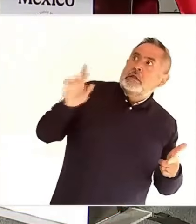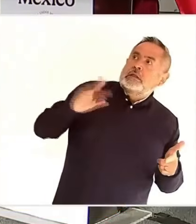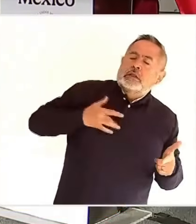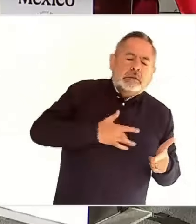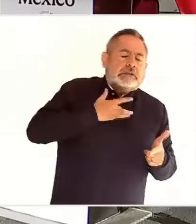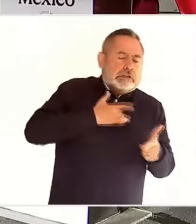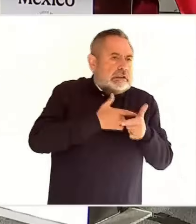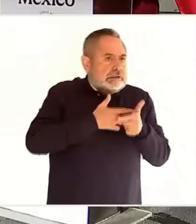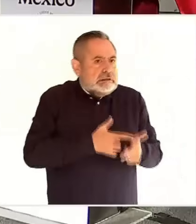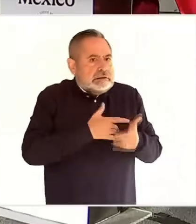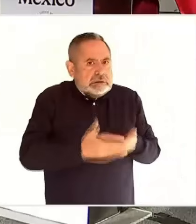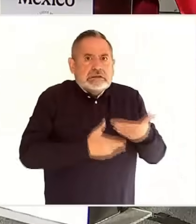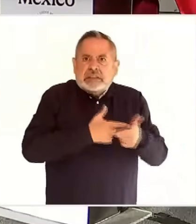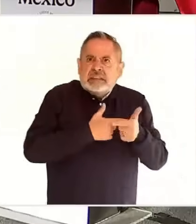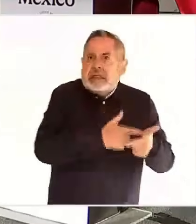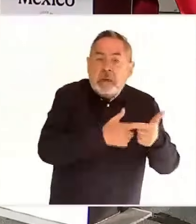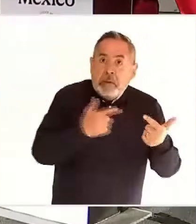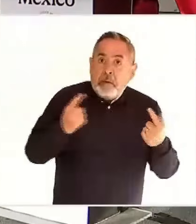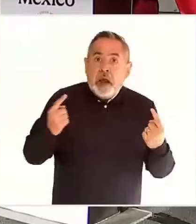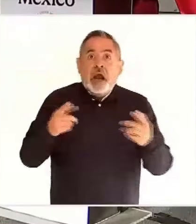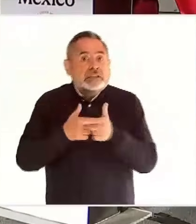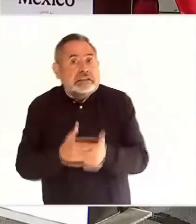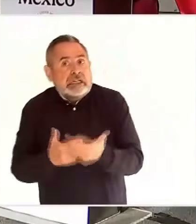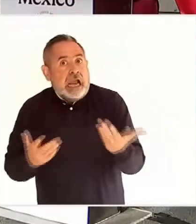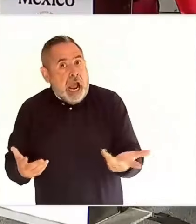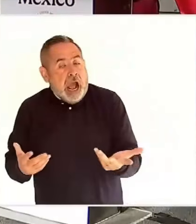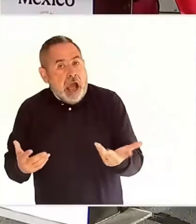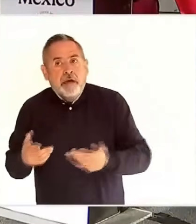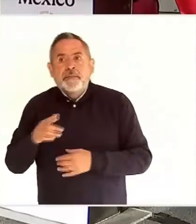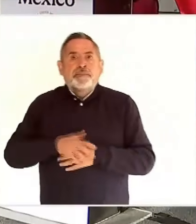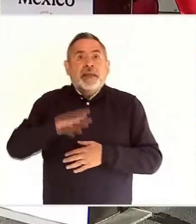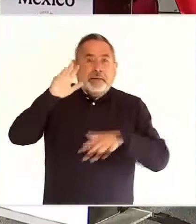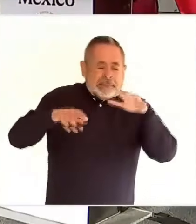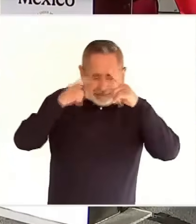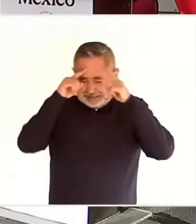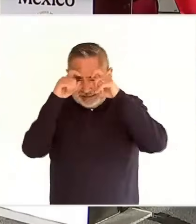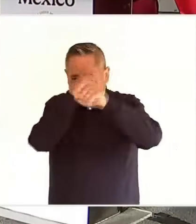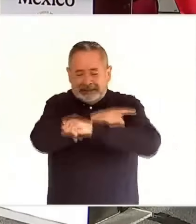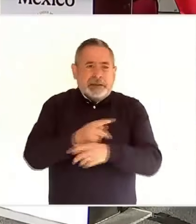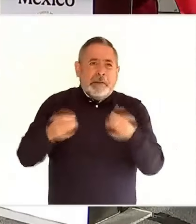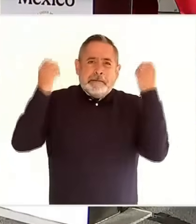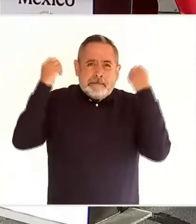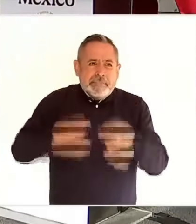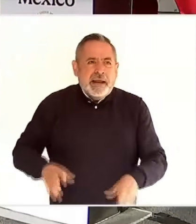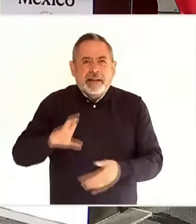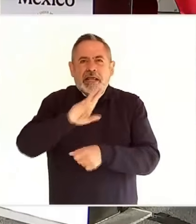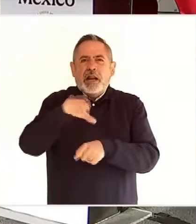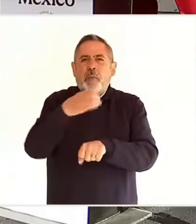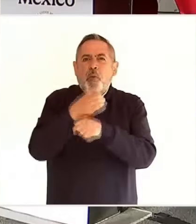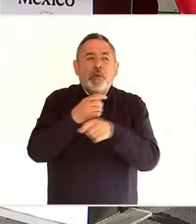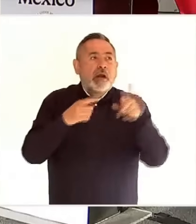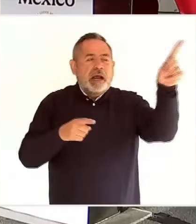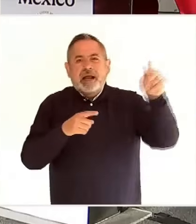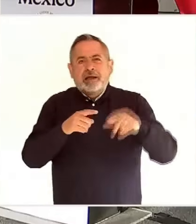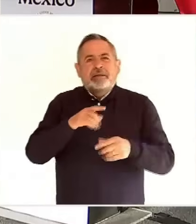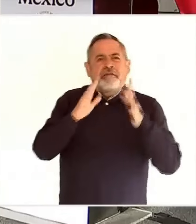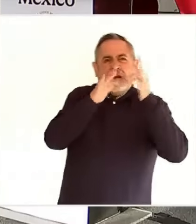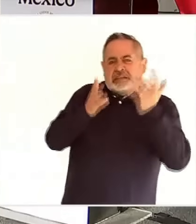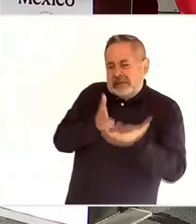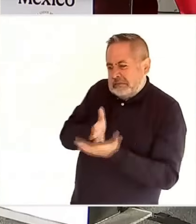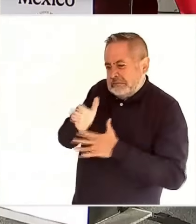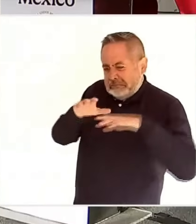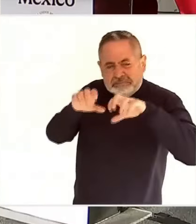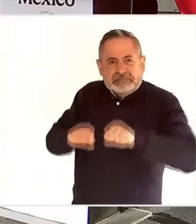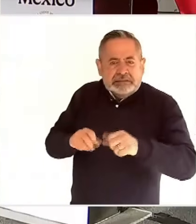moral. En los años en que la patria parecía desmoronarse bajo el peso de la intervención extranjera,